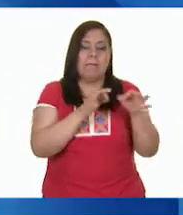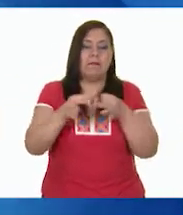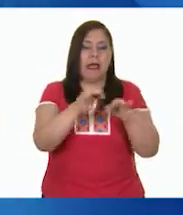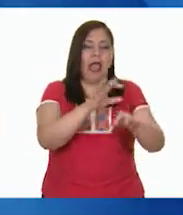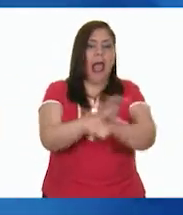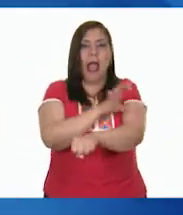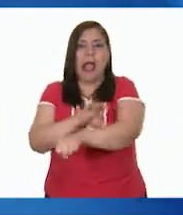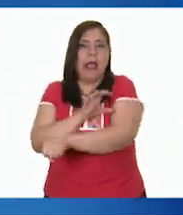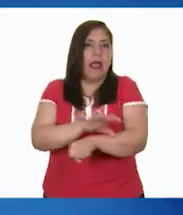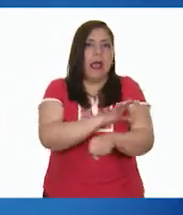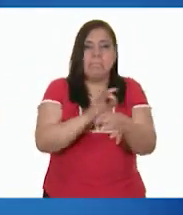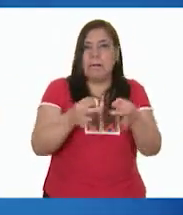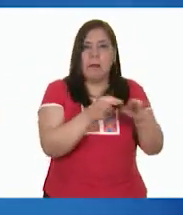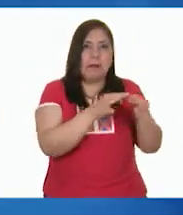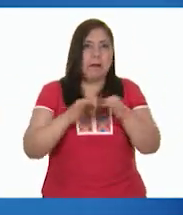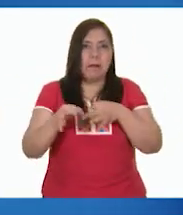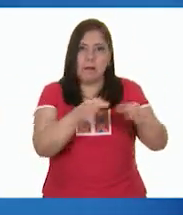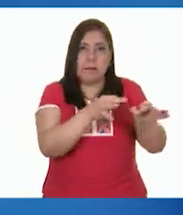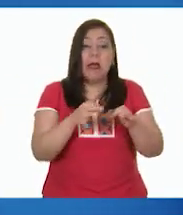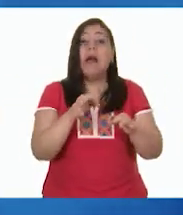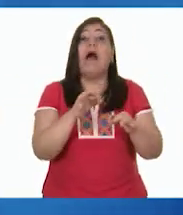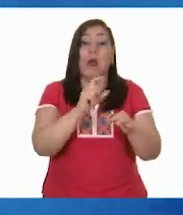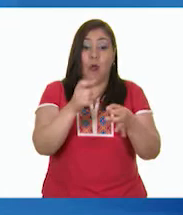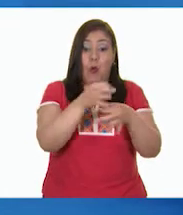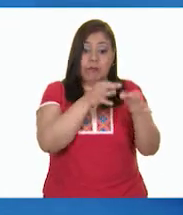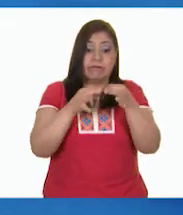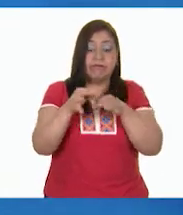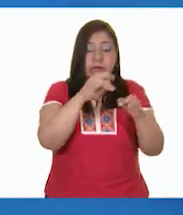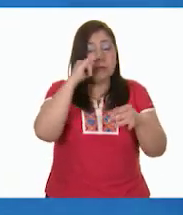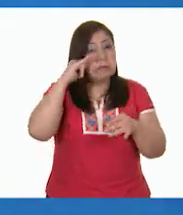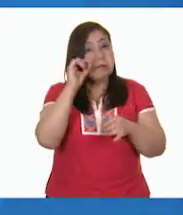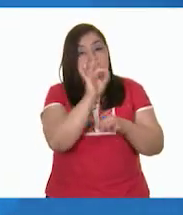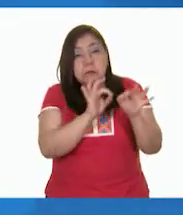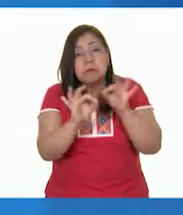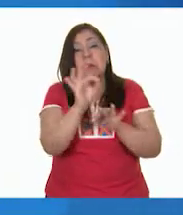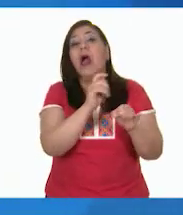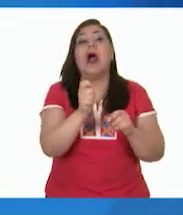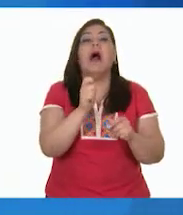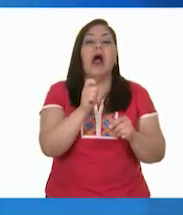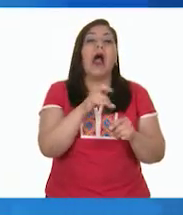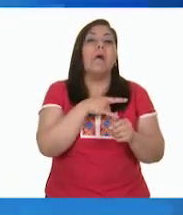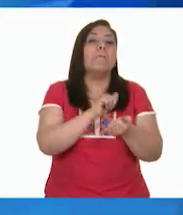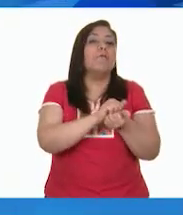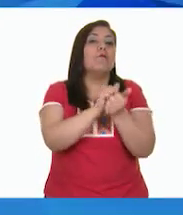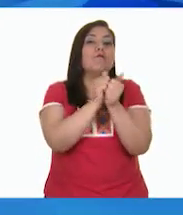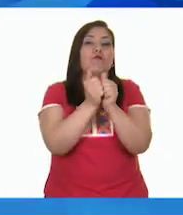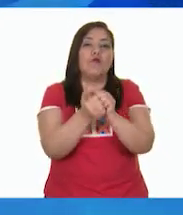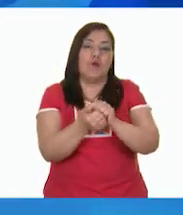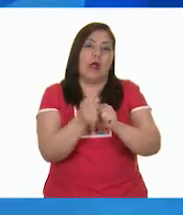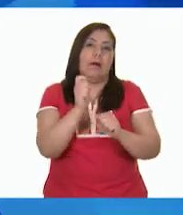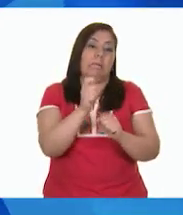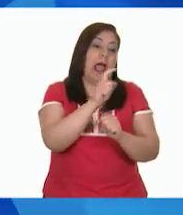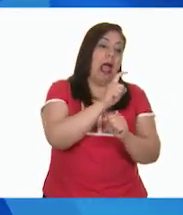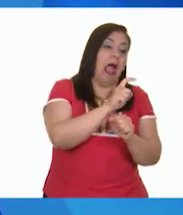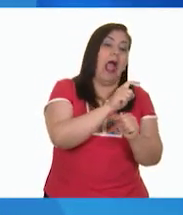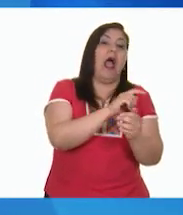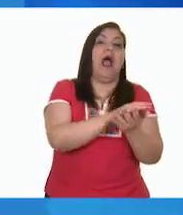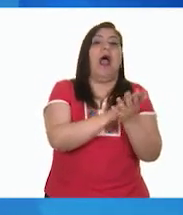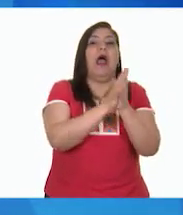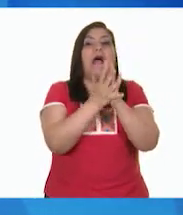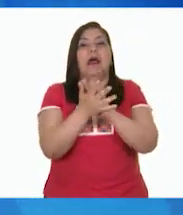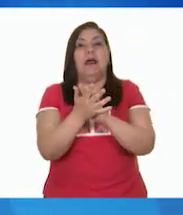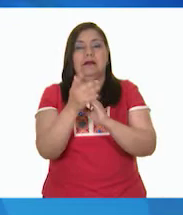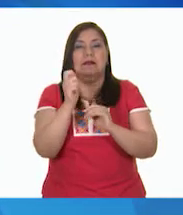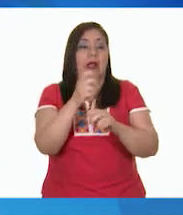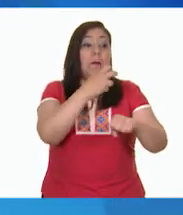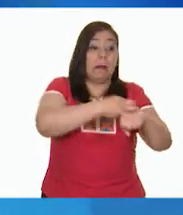líquido para que se muevan. Y cuando se mueven, pueden cambiar de estado de agregación de sólido a líquido. ¿Qué es lo